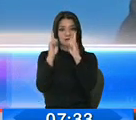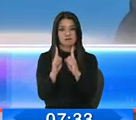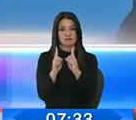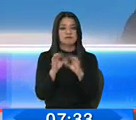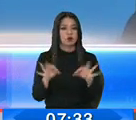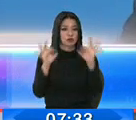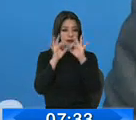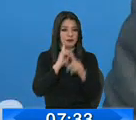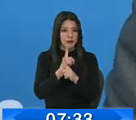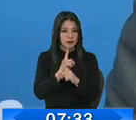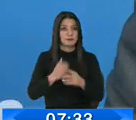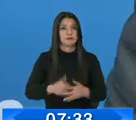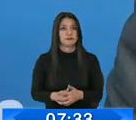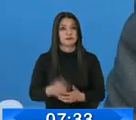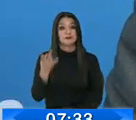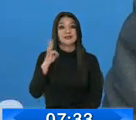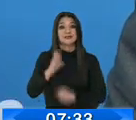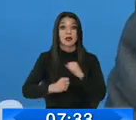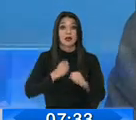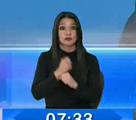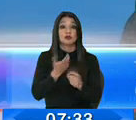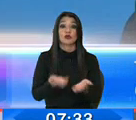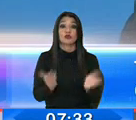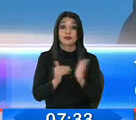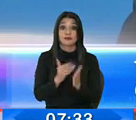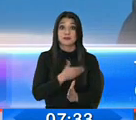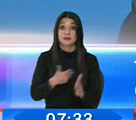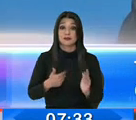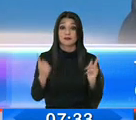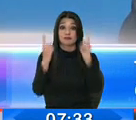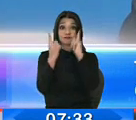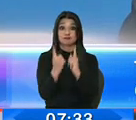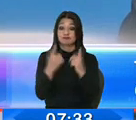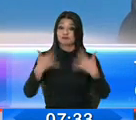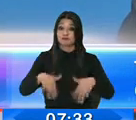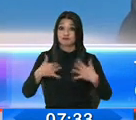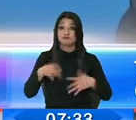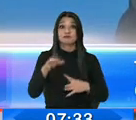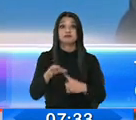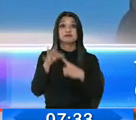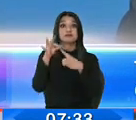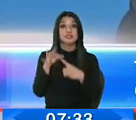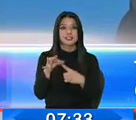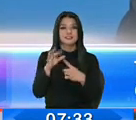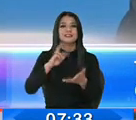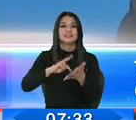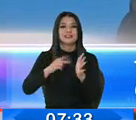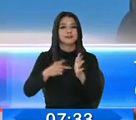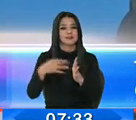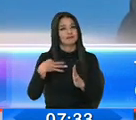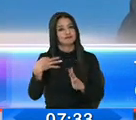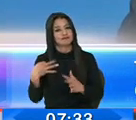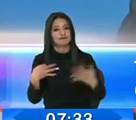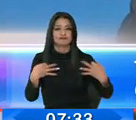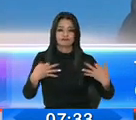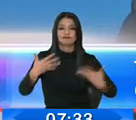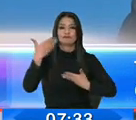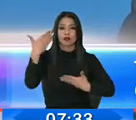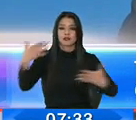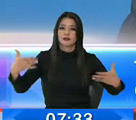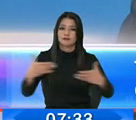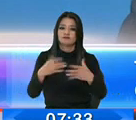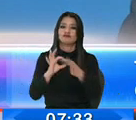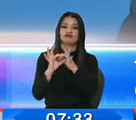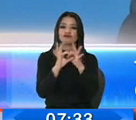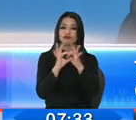destacable. Luego de 17 años se vuelven a reunir presidentes. Entonces eso ya da la idea de la voluntad política de impulsar esta relación